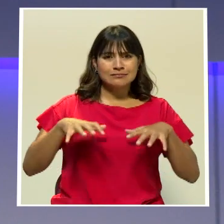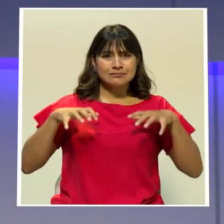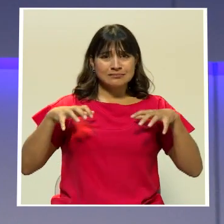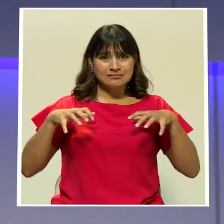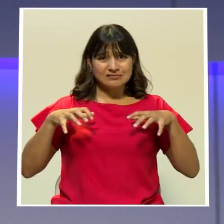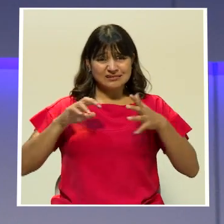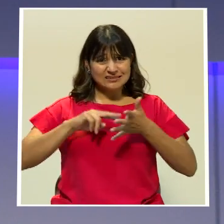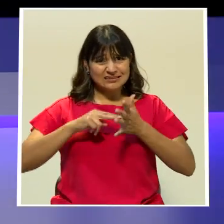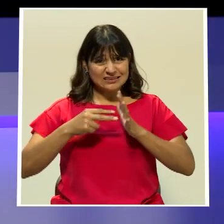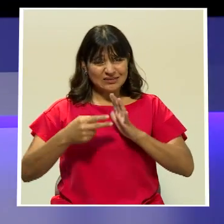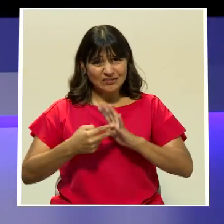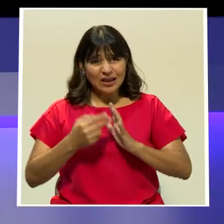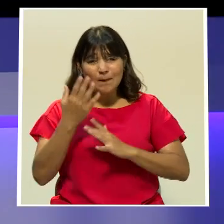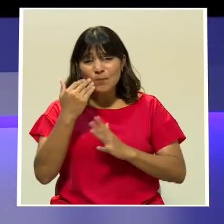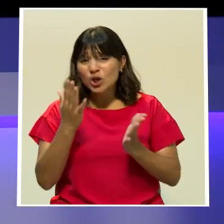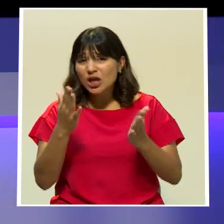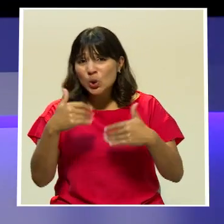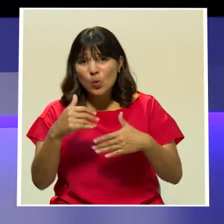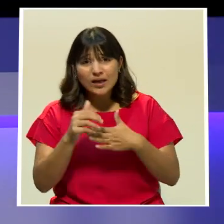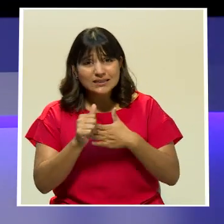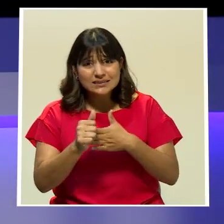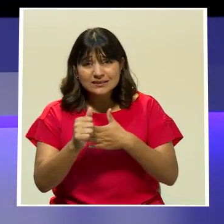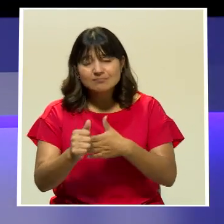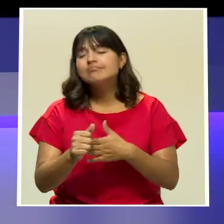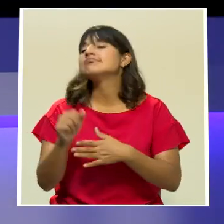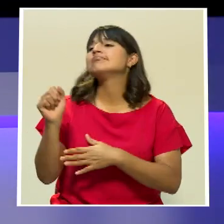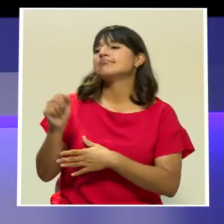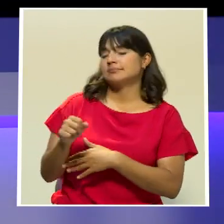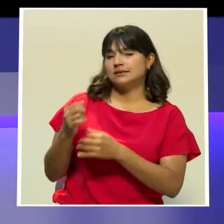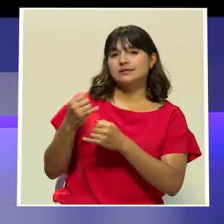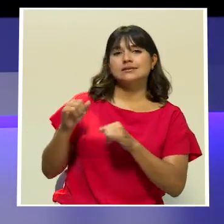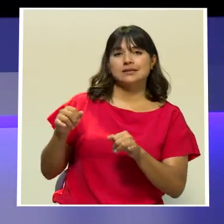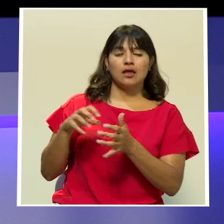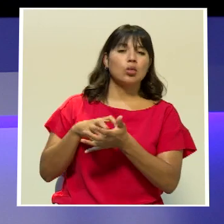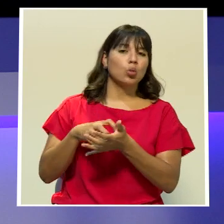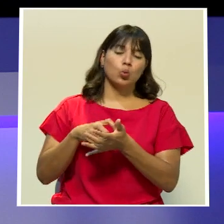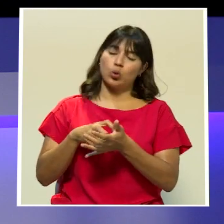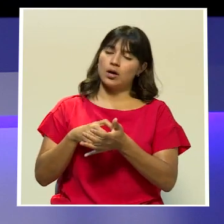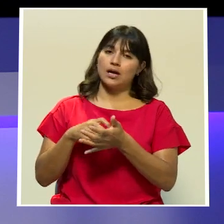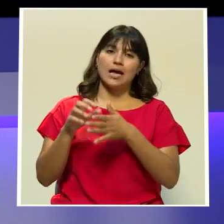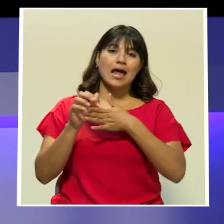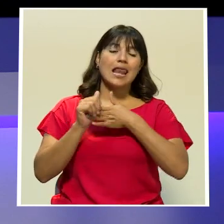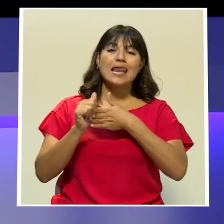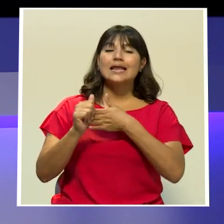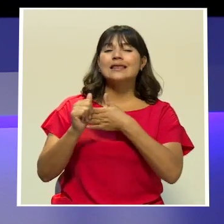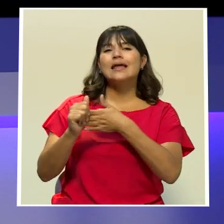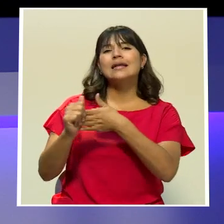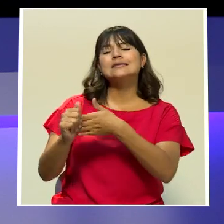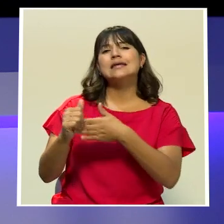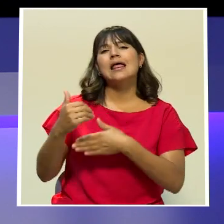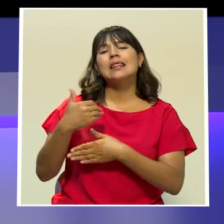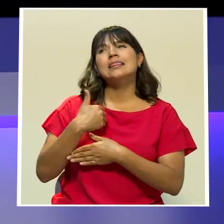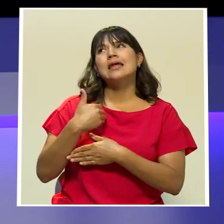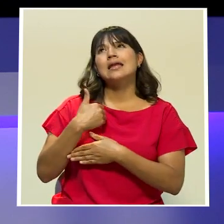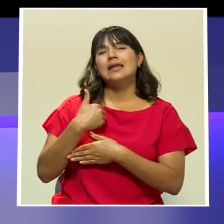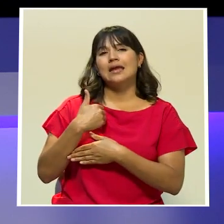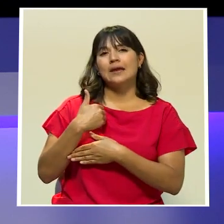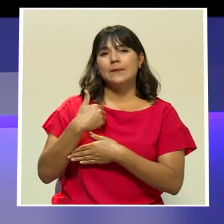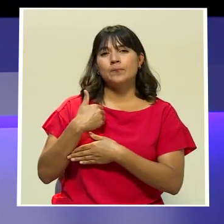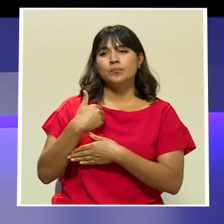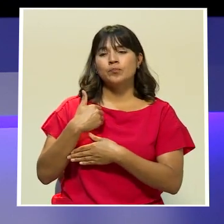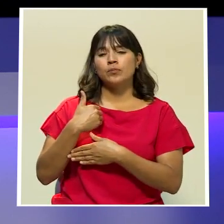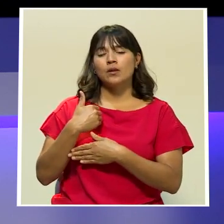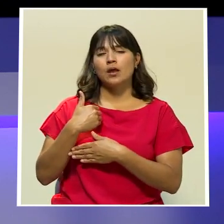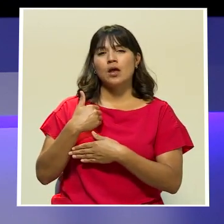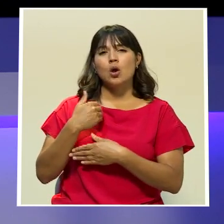duda alguna. Sin duda alguna. Los liderazgos tienen muchas... es una condición, la